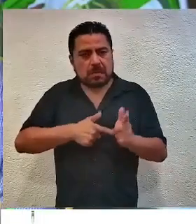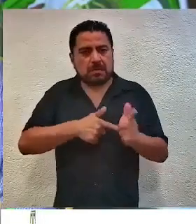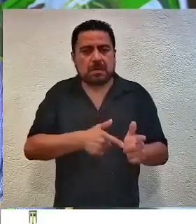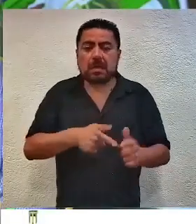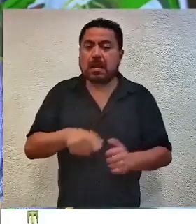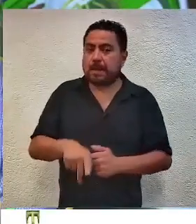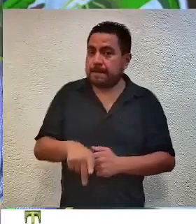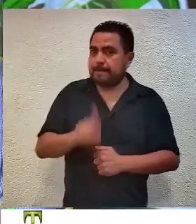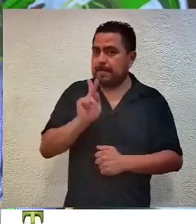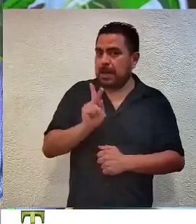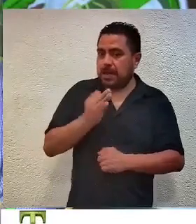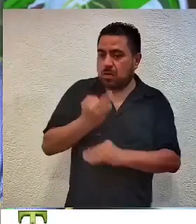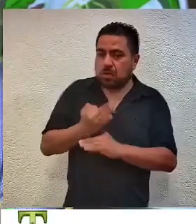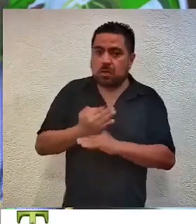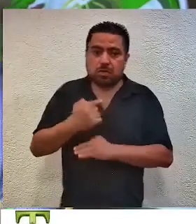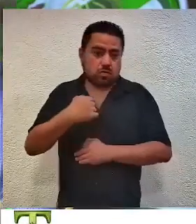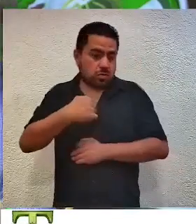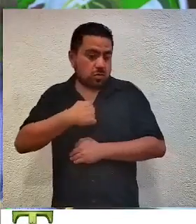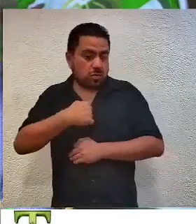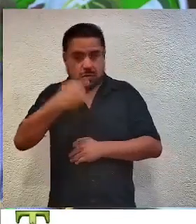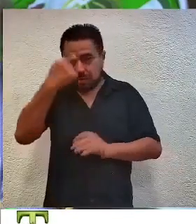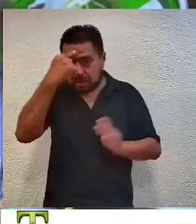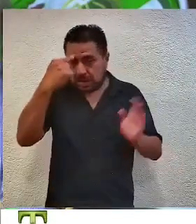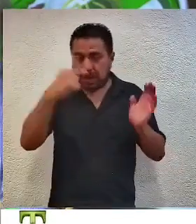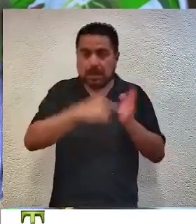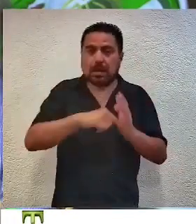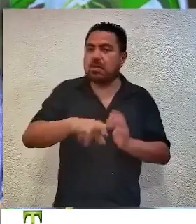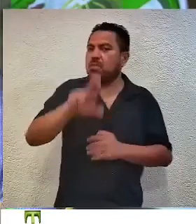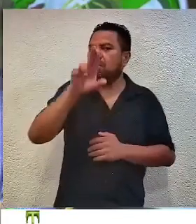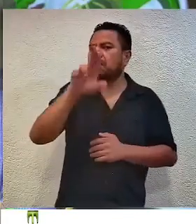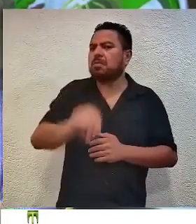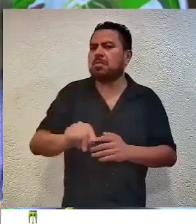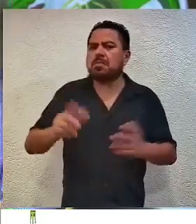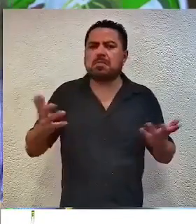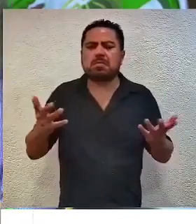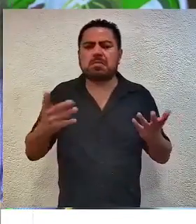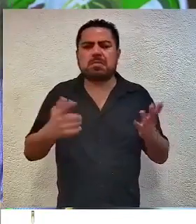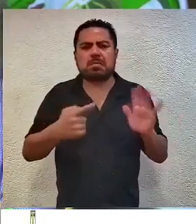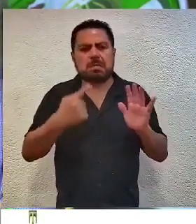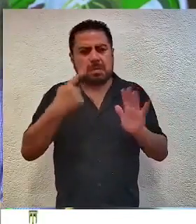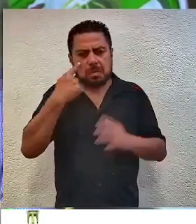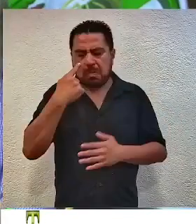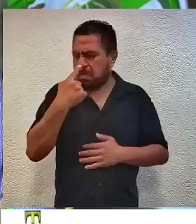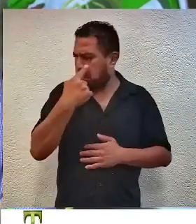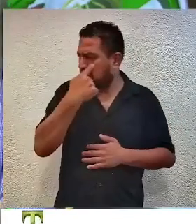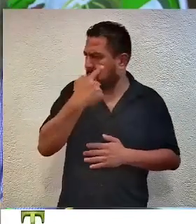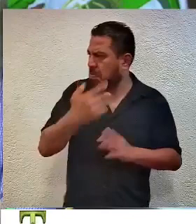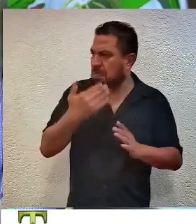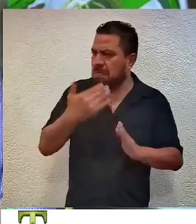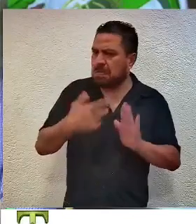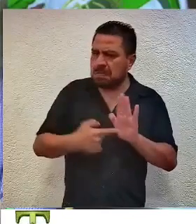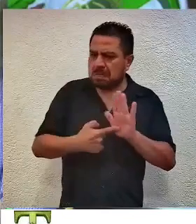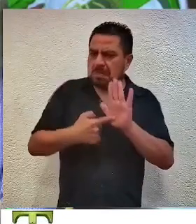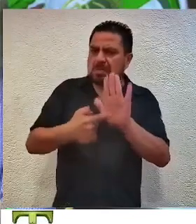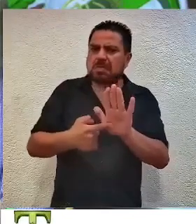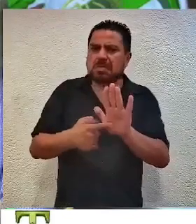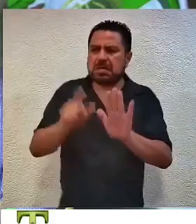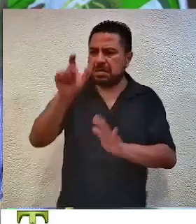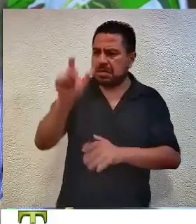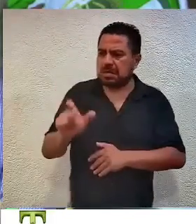este caso creo que no se está visualizando integralmente la